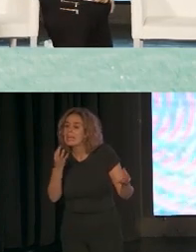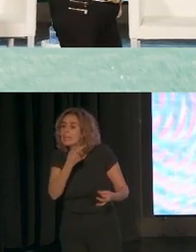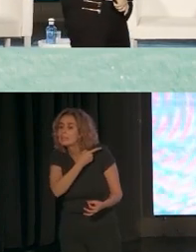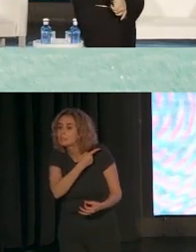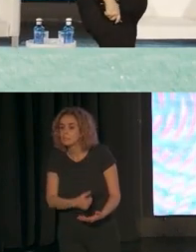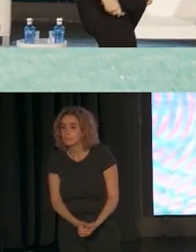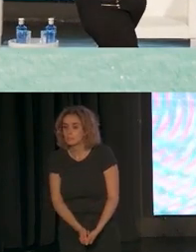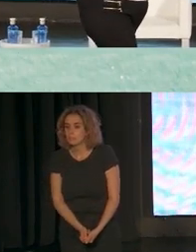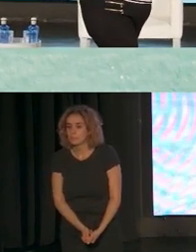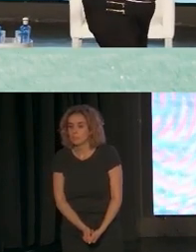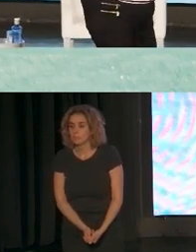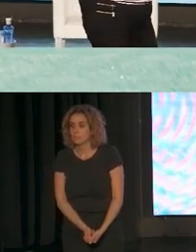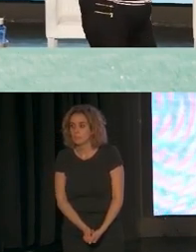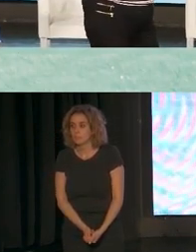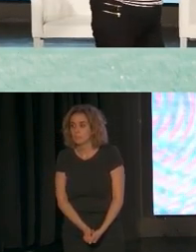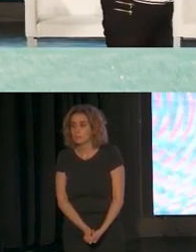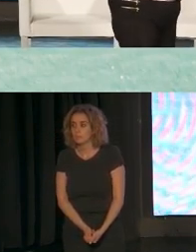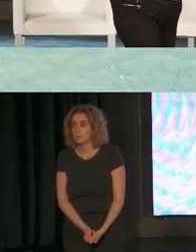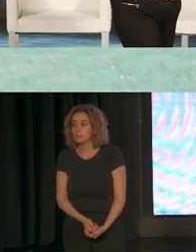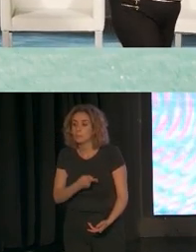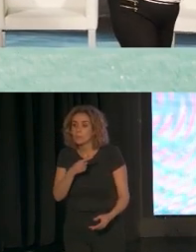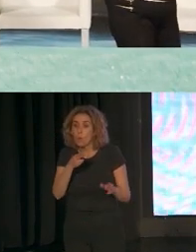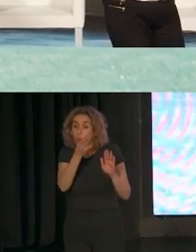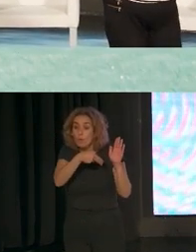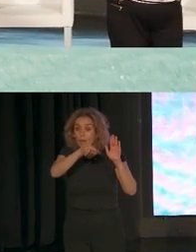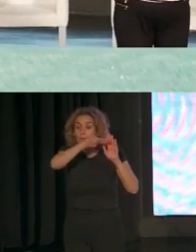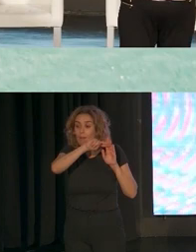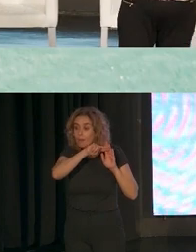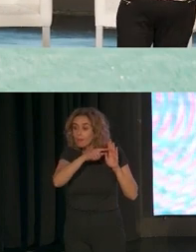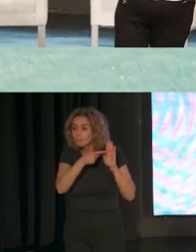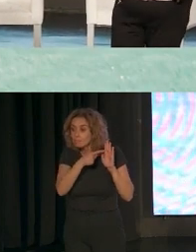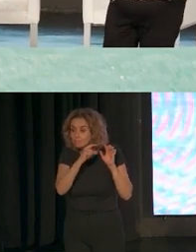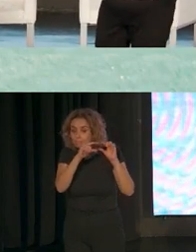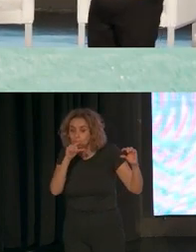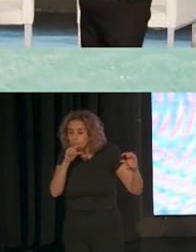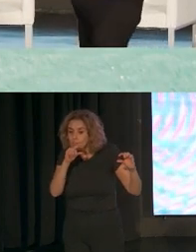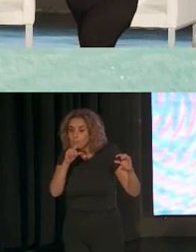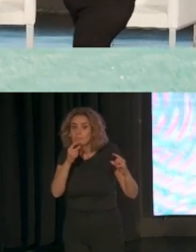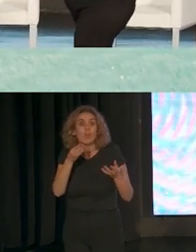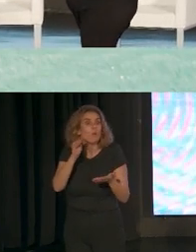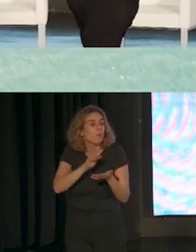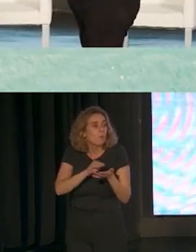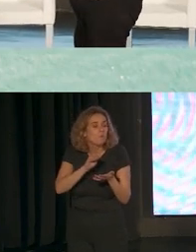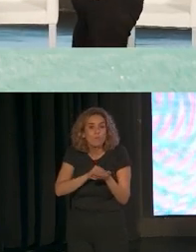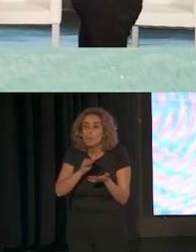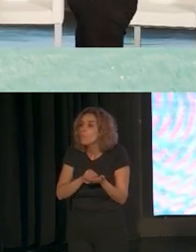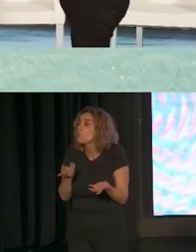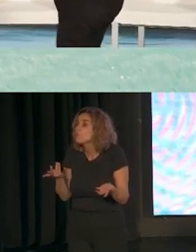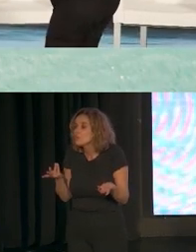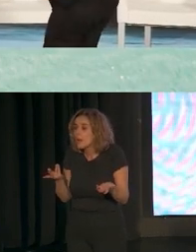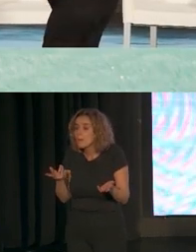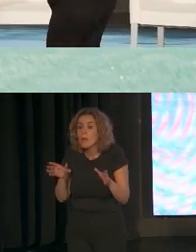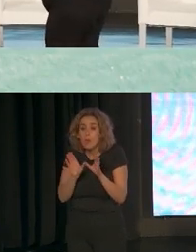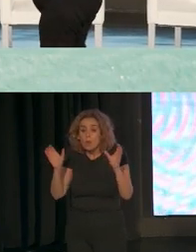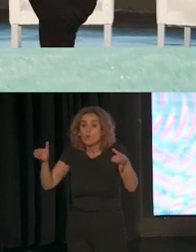efectivamente e he puesto ahí una etiqueta porque muchas veces pues cuando estamos en viviendo en